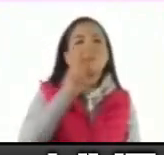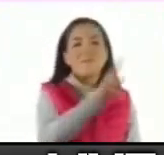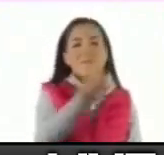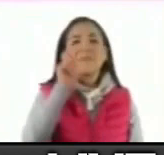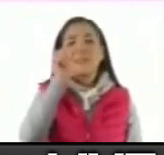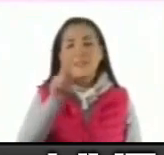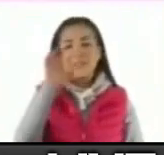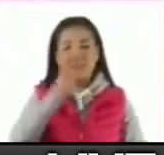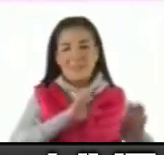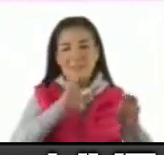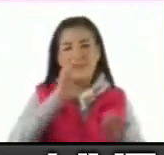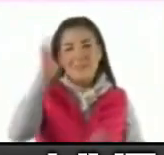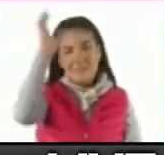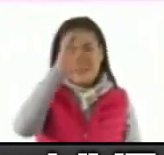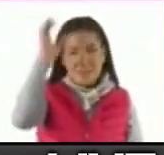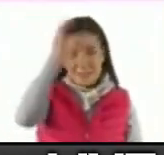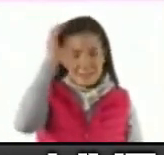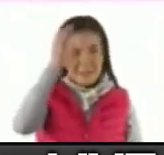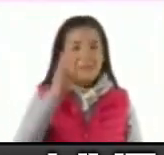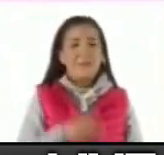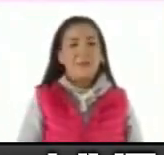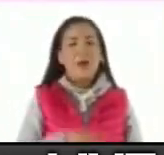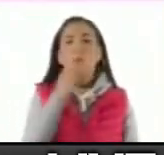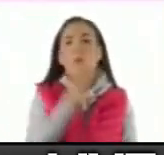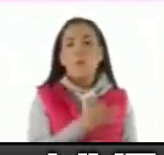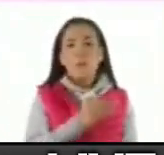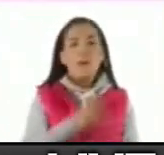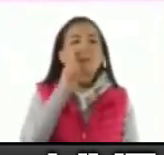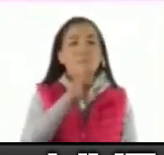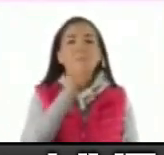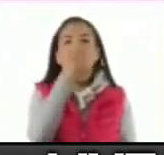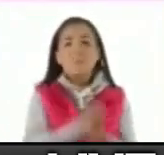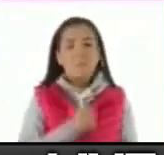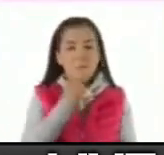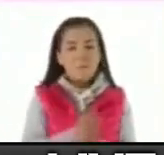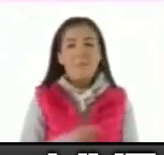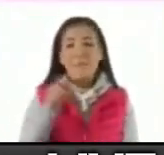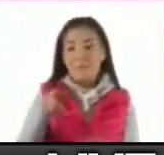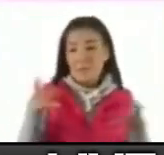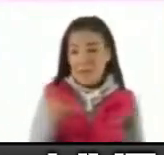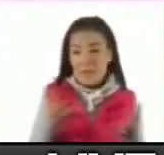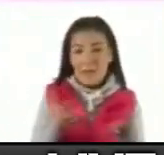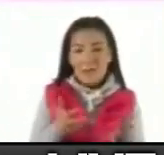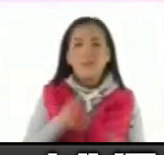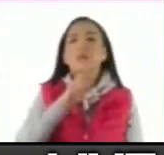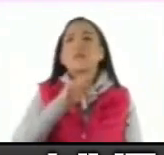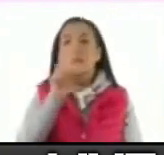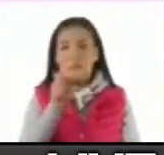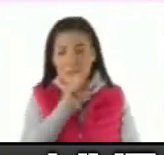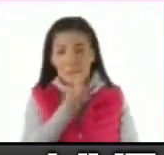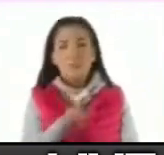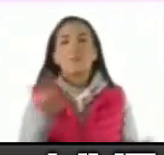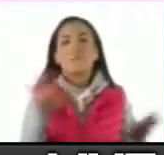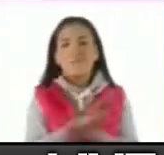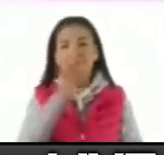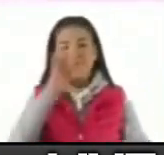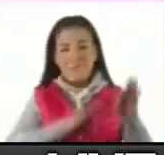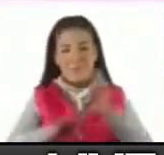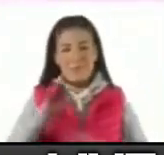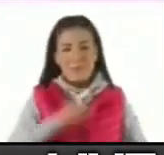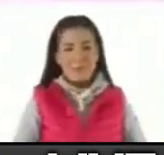ciencias. Aquí les presentamos prácticas que ellos realizaban y muchas de ellas implican cambios